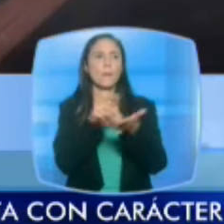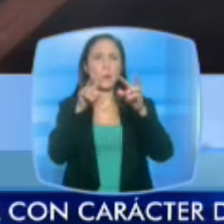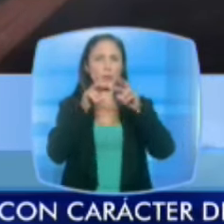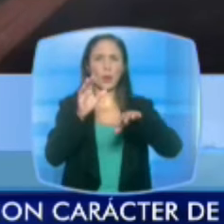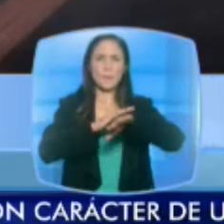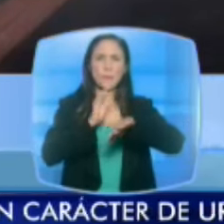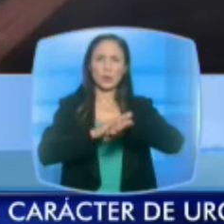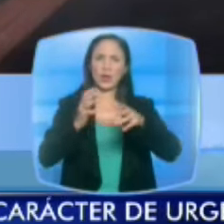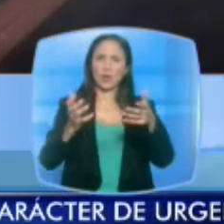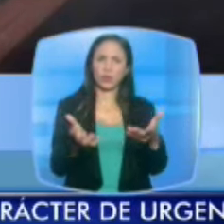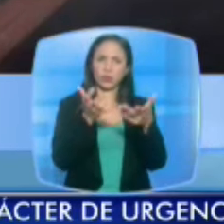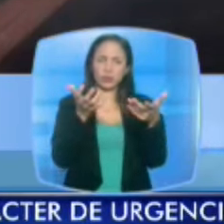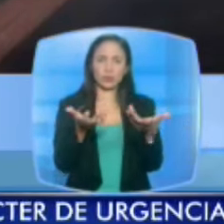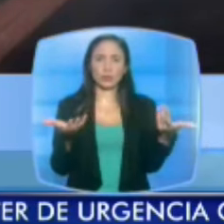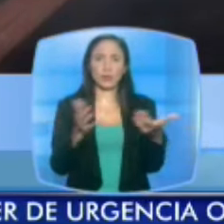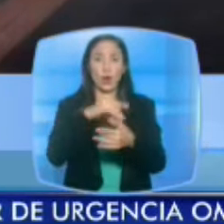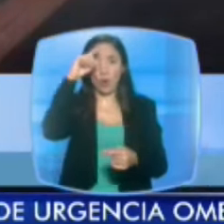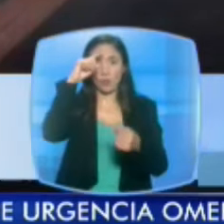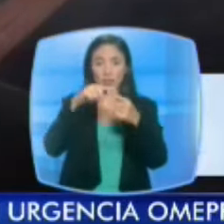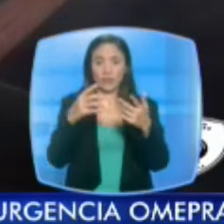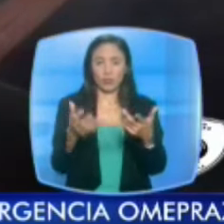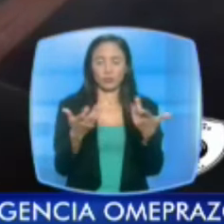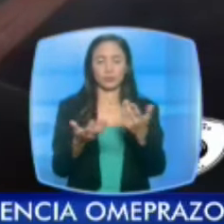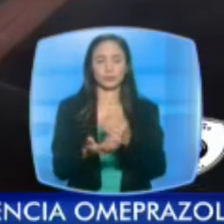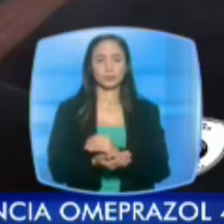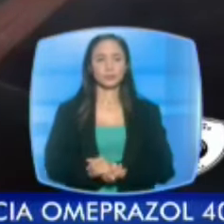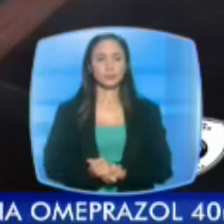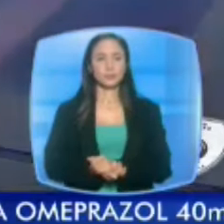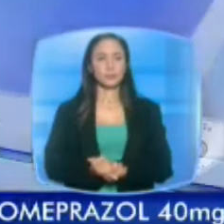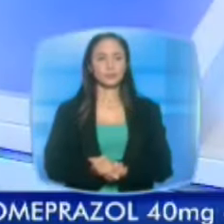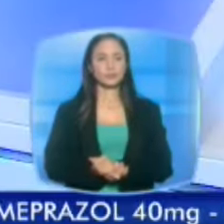averiguaciones correspondientes para determinar las causas del fuego.